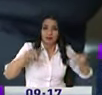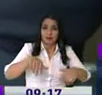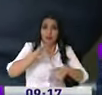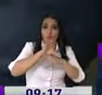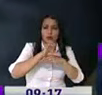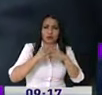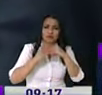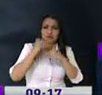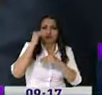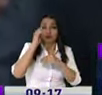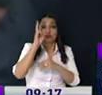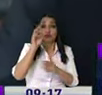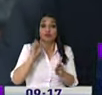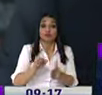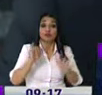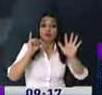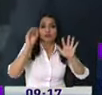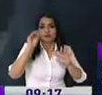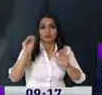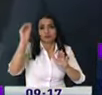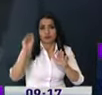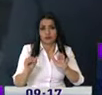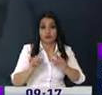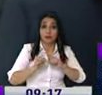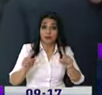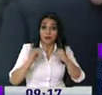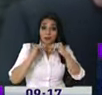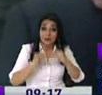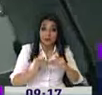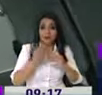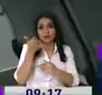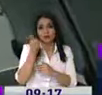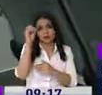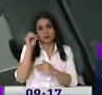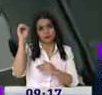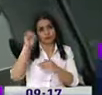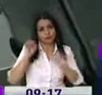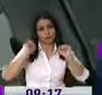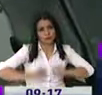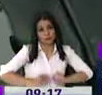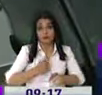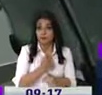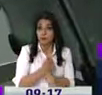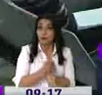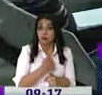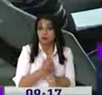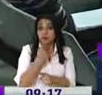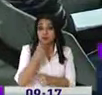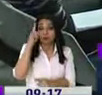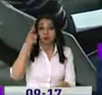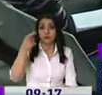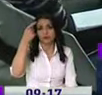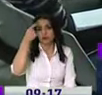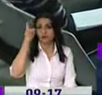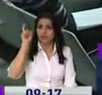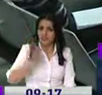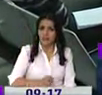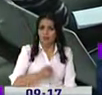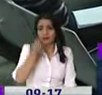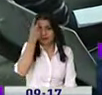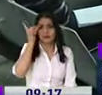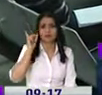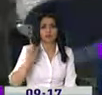no superaría el 2,6%, cuando lo mínimo sería el 10%, por lo cual considera que el gobierno debería